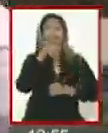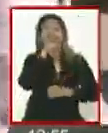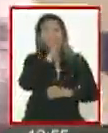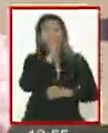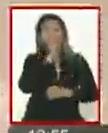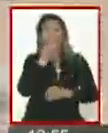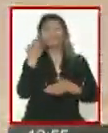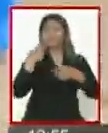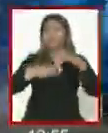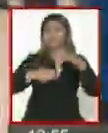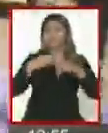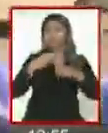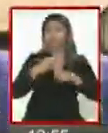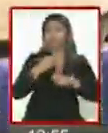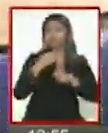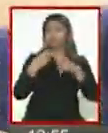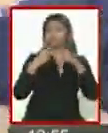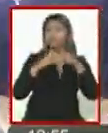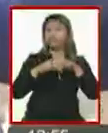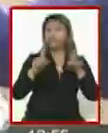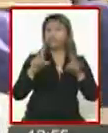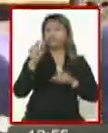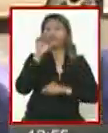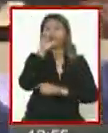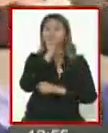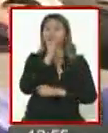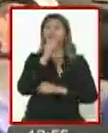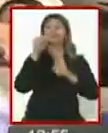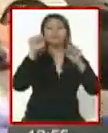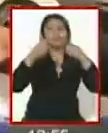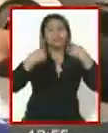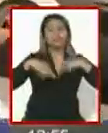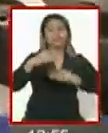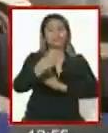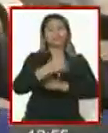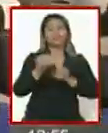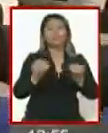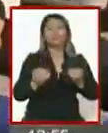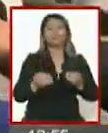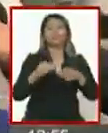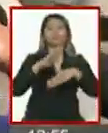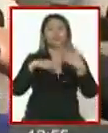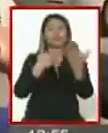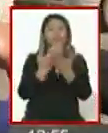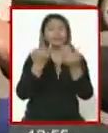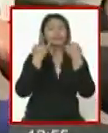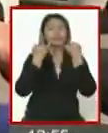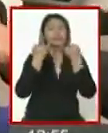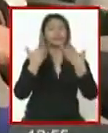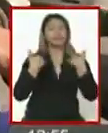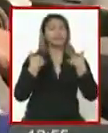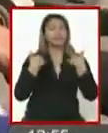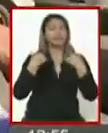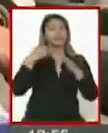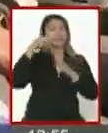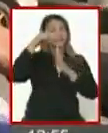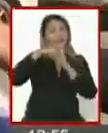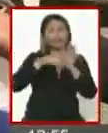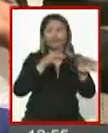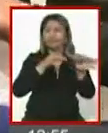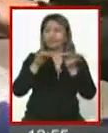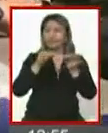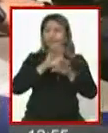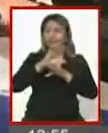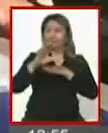secreto, funcionaria? No hay secreto. Pueden pasar por nuestra entidad y la información la van a tener a detalle, si ustedes